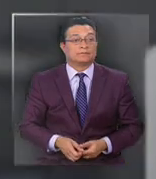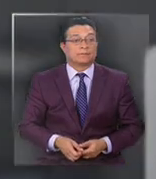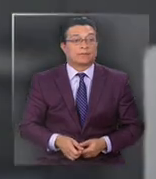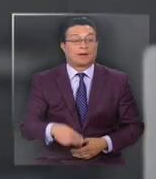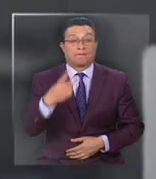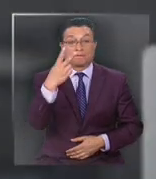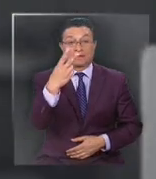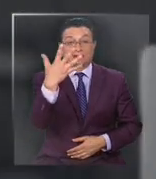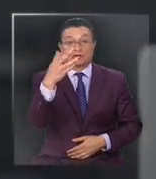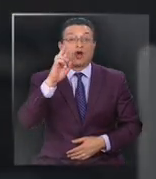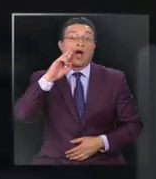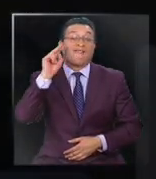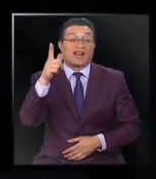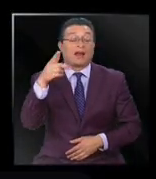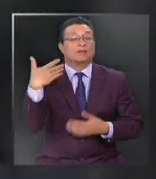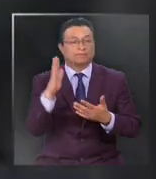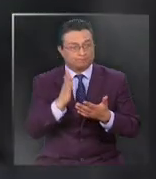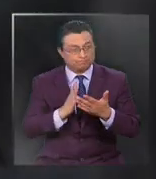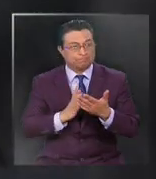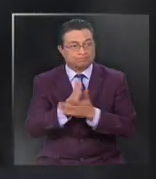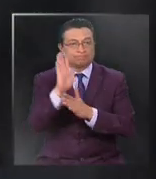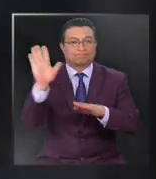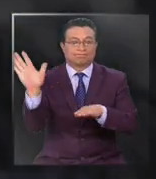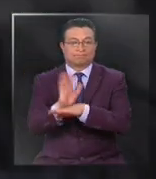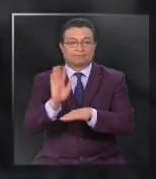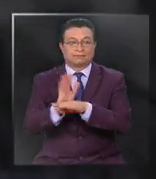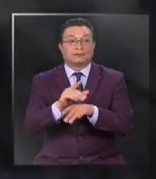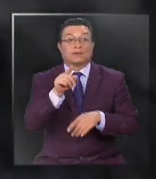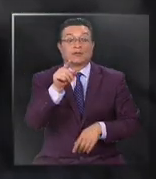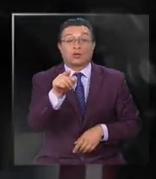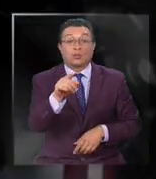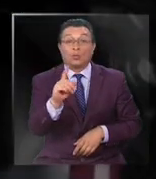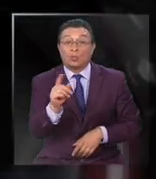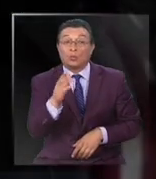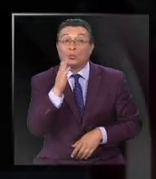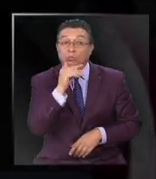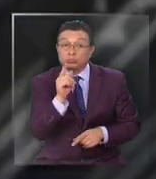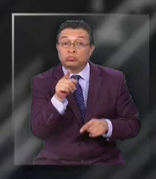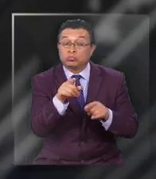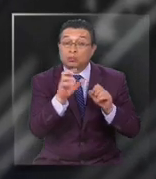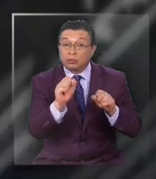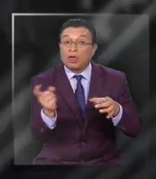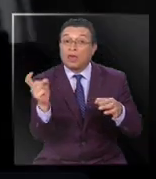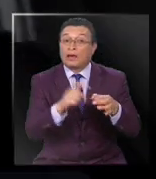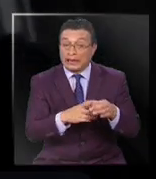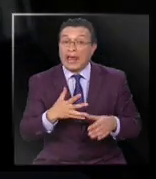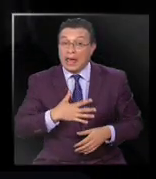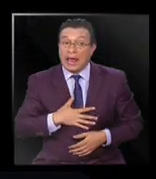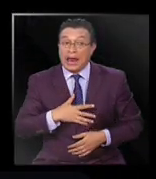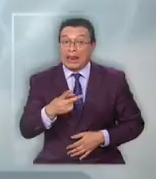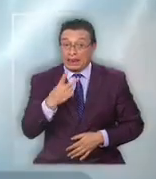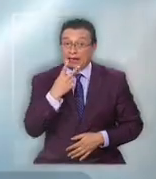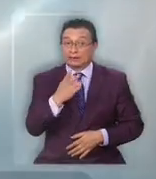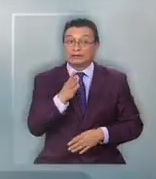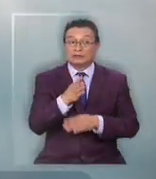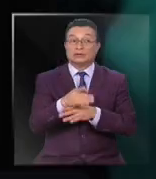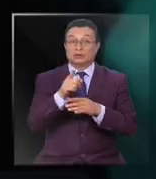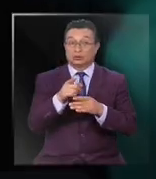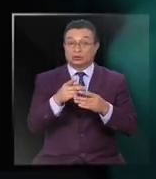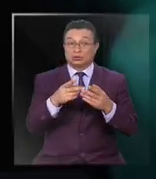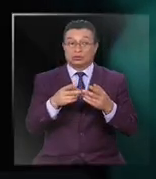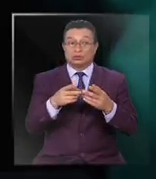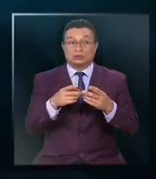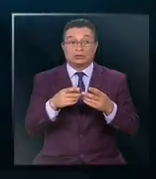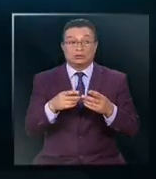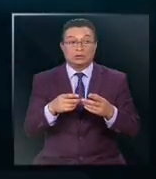El 25 de abril llega la cartelera, pero si aún no inicia una maratón de esta franquicia y quiere tener un escenario claro del universo...